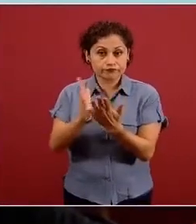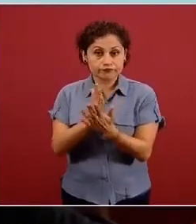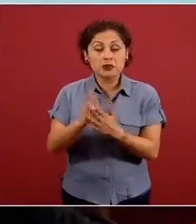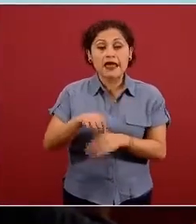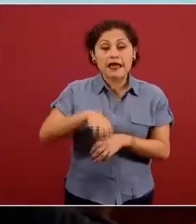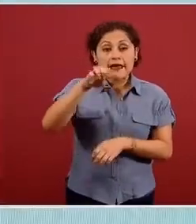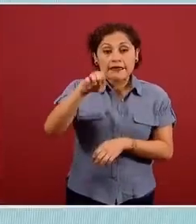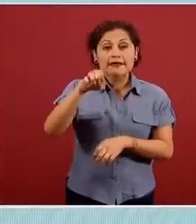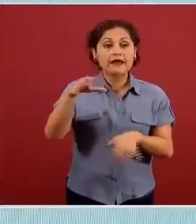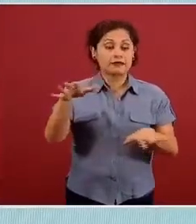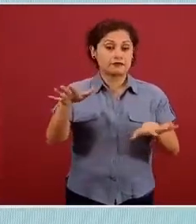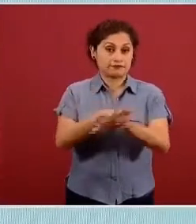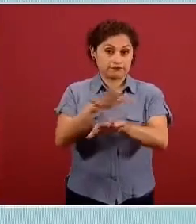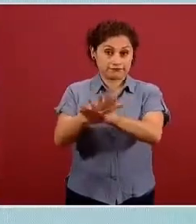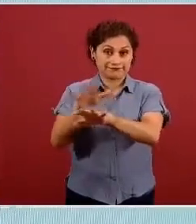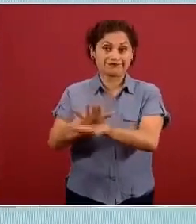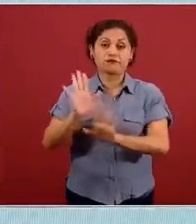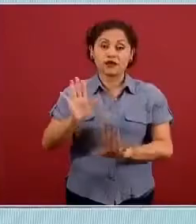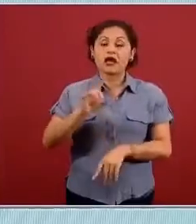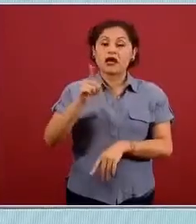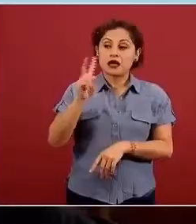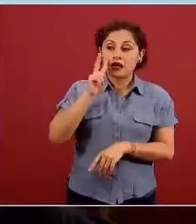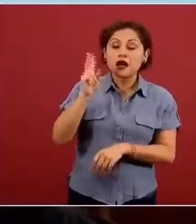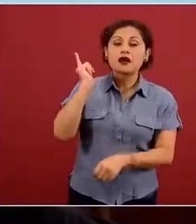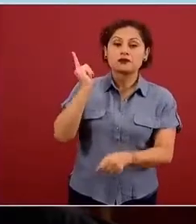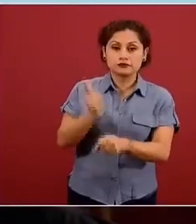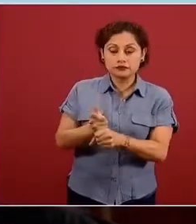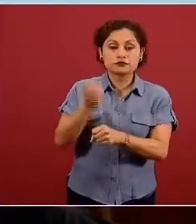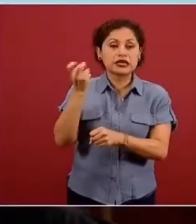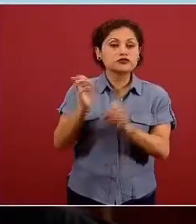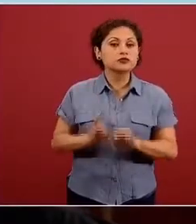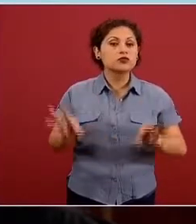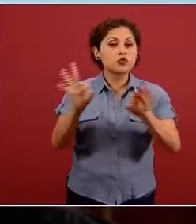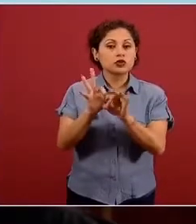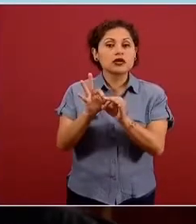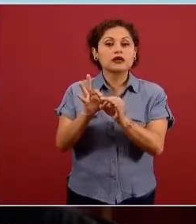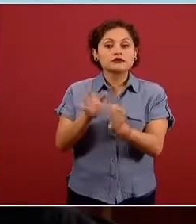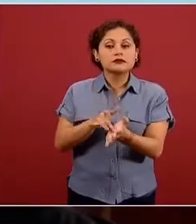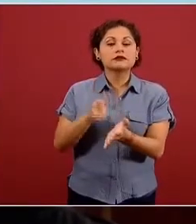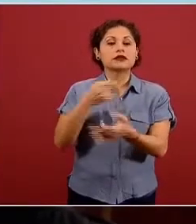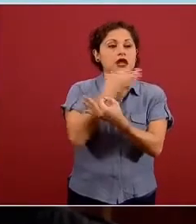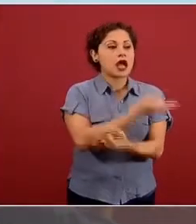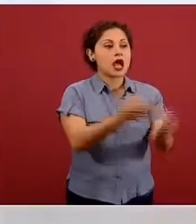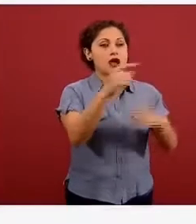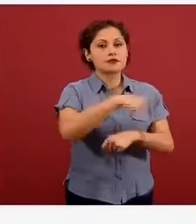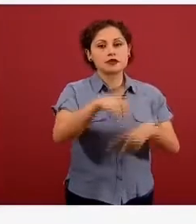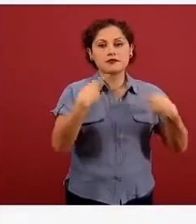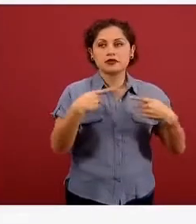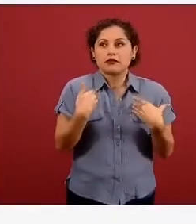muy reveladora de lo que hemos dicho una y otra vez, y seguiremos diciendo, para insistir en las medidas de